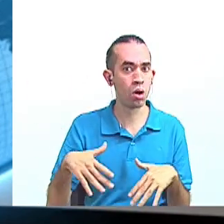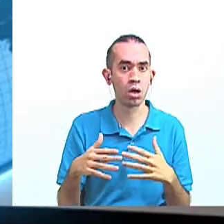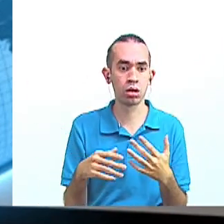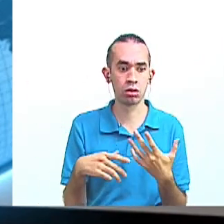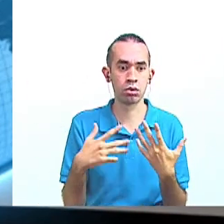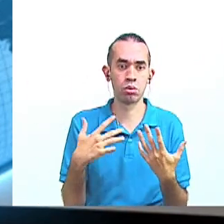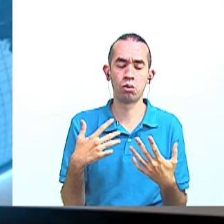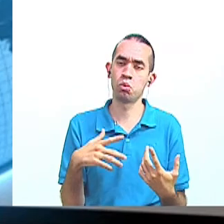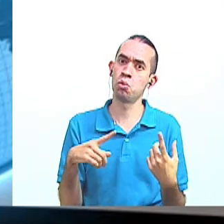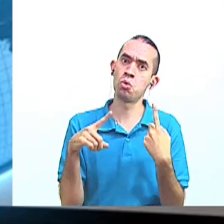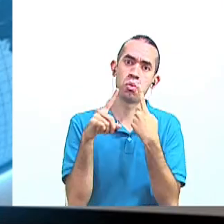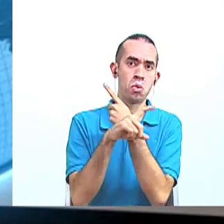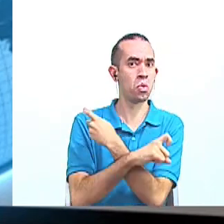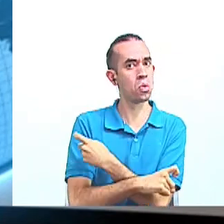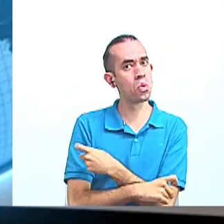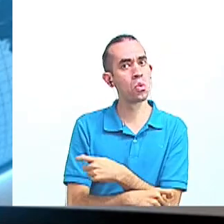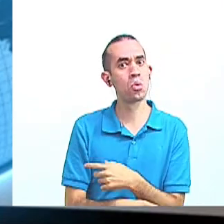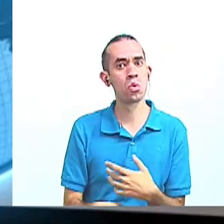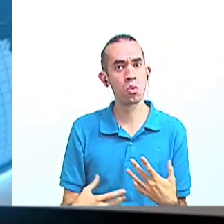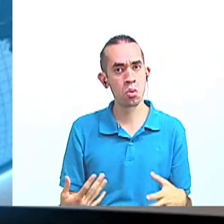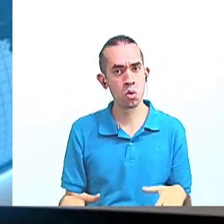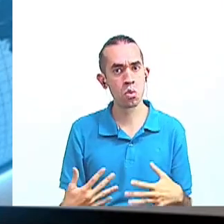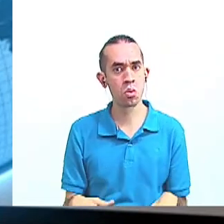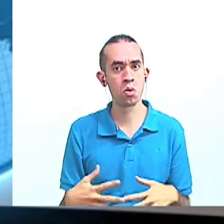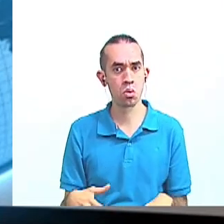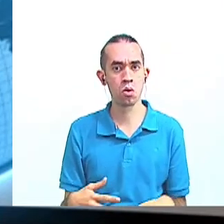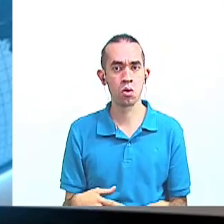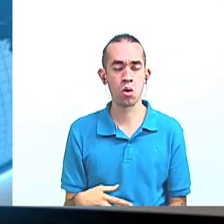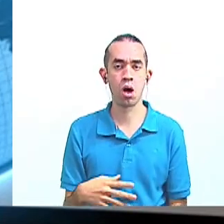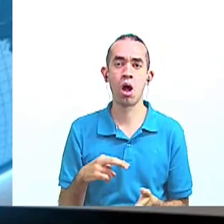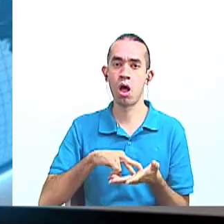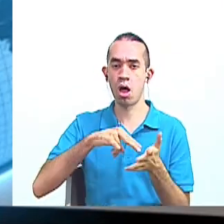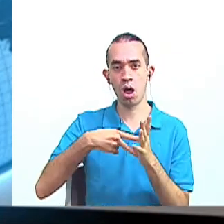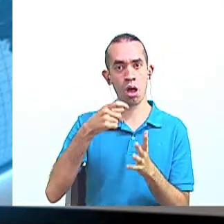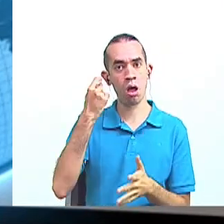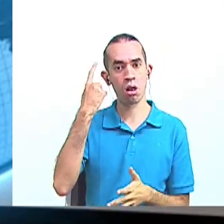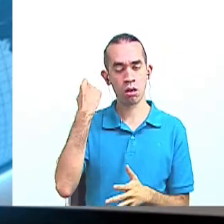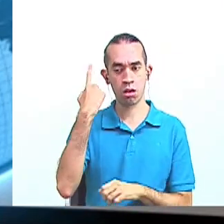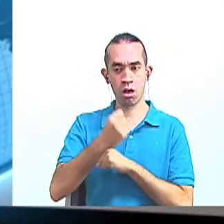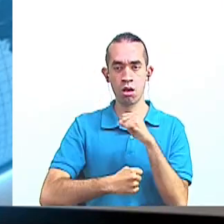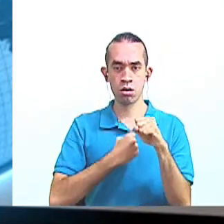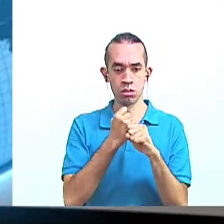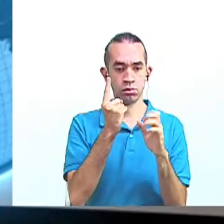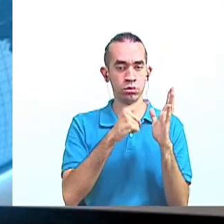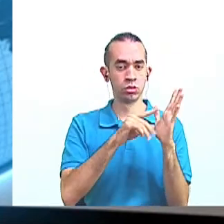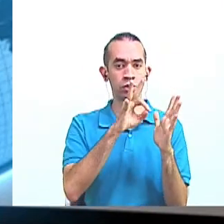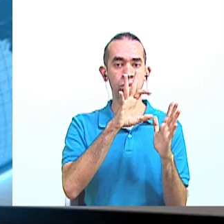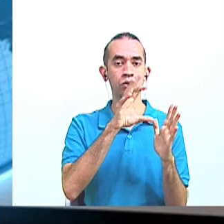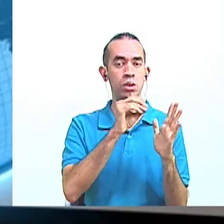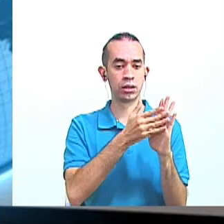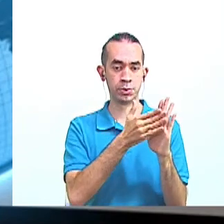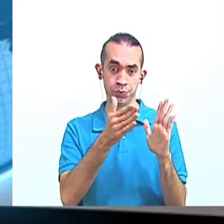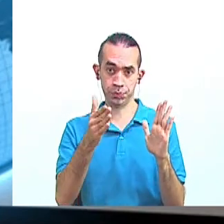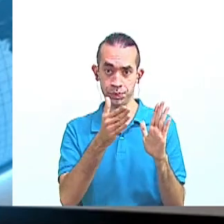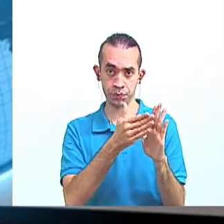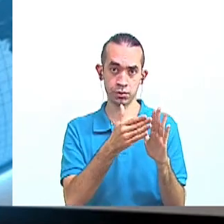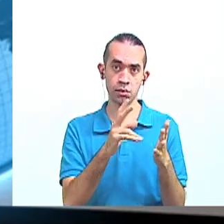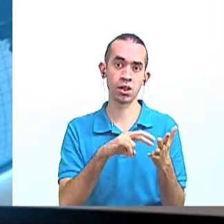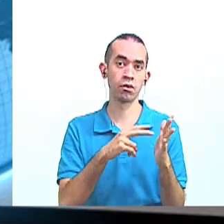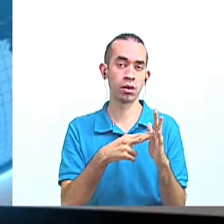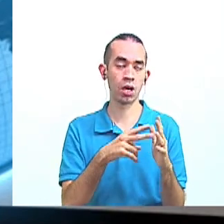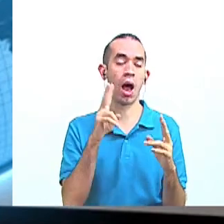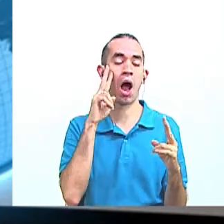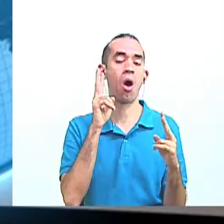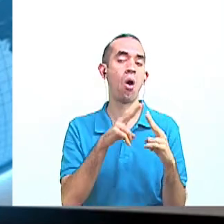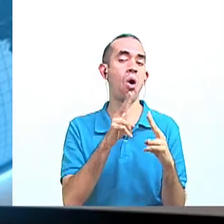más complicado, ¿no? Y un poco comprender la importancia de los años 40 está y radica en conocer esa Costa